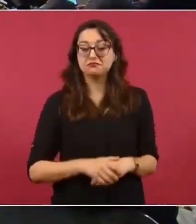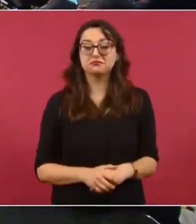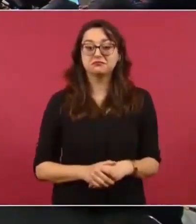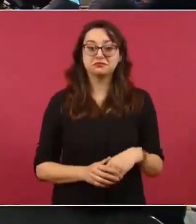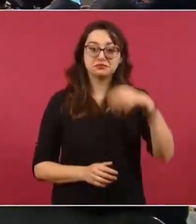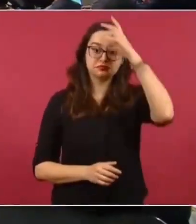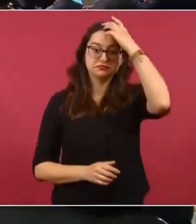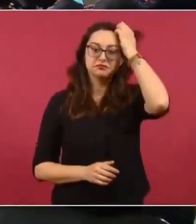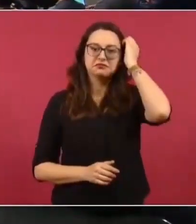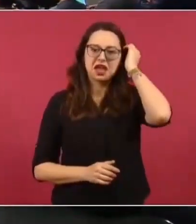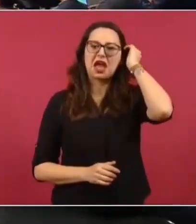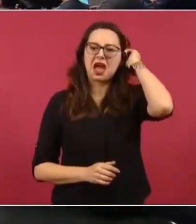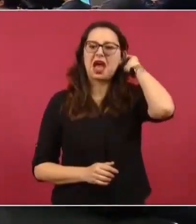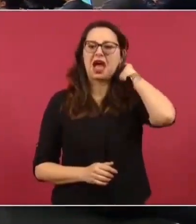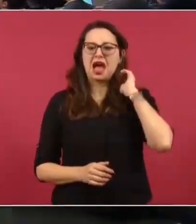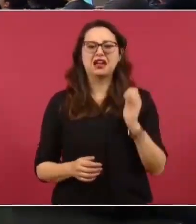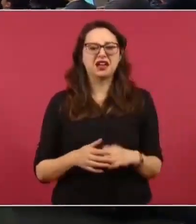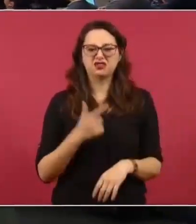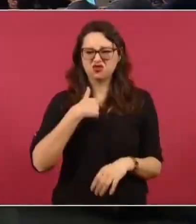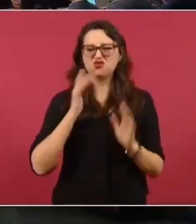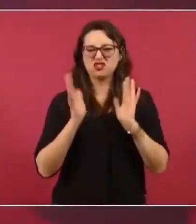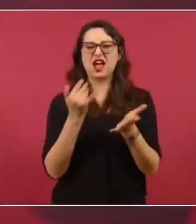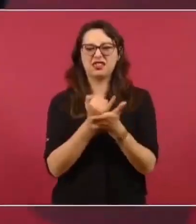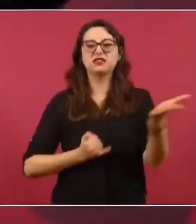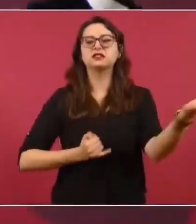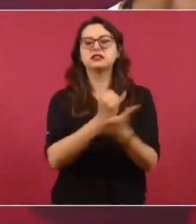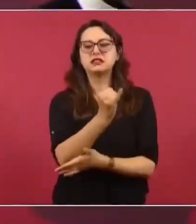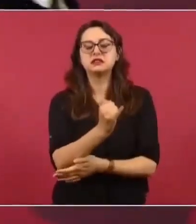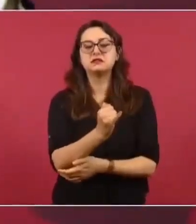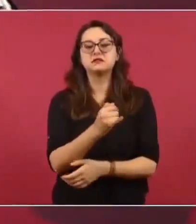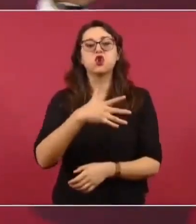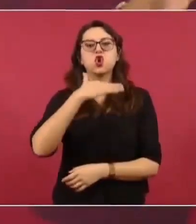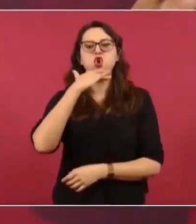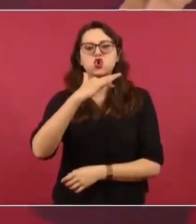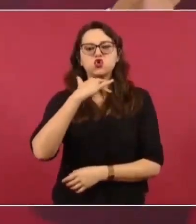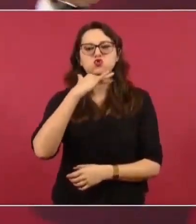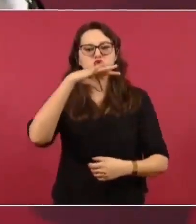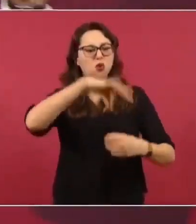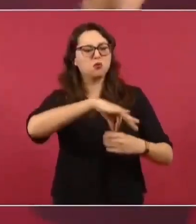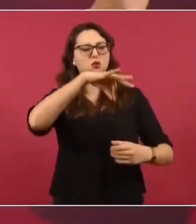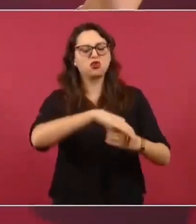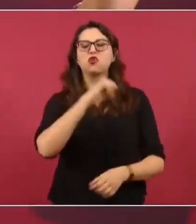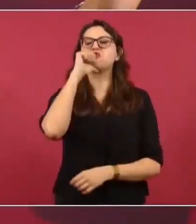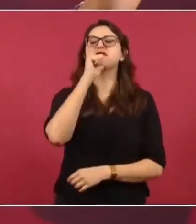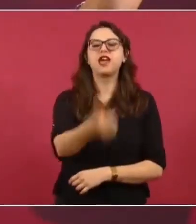Es más, así va a ser mejor. Ya. Ni un voto a los corruptos. Está mejor, ¿no?